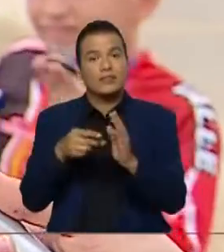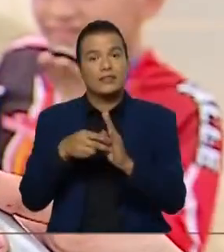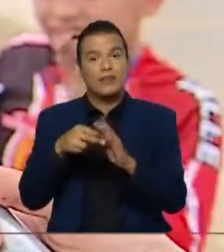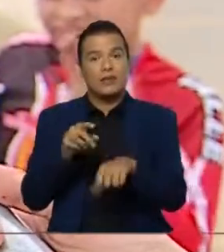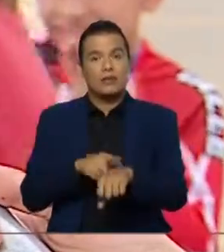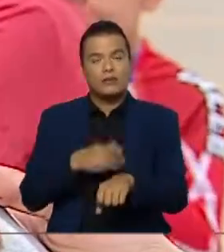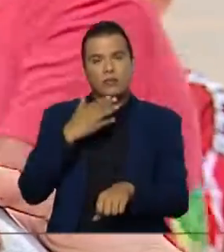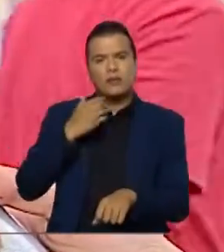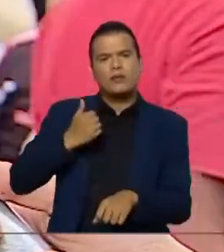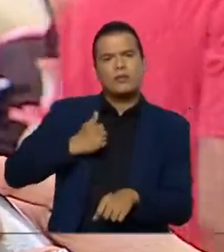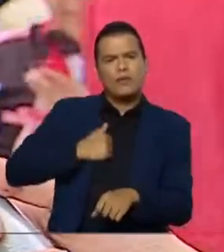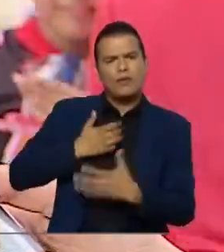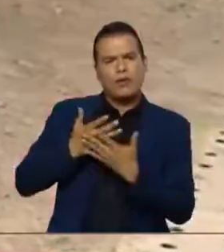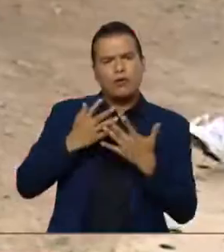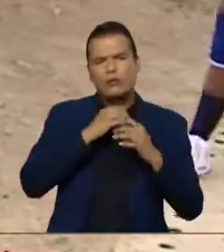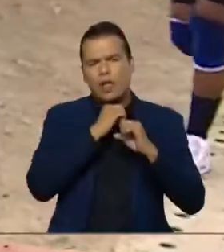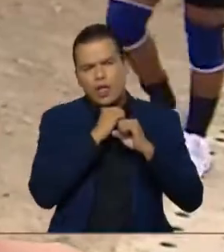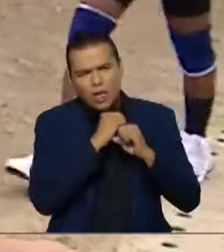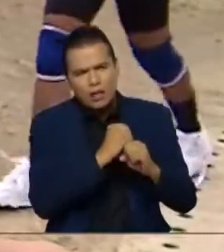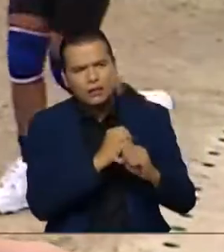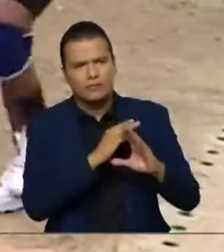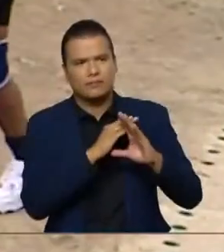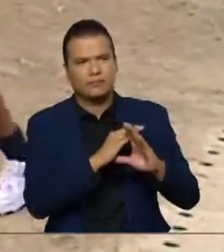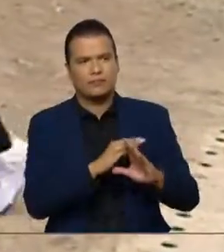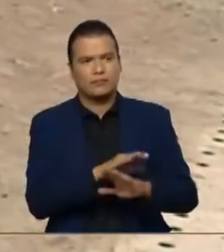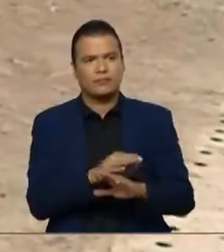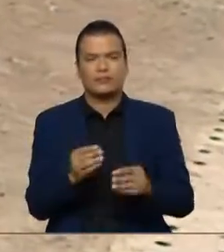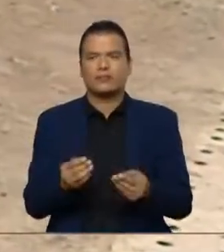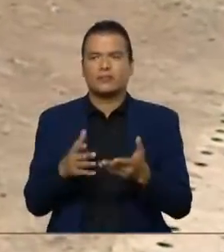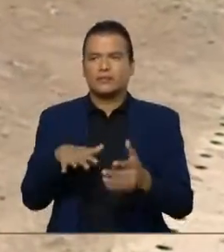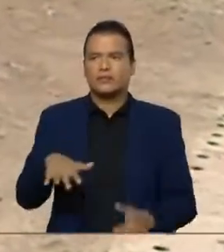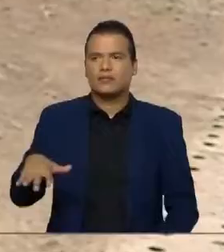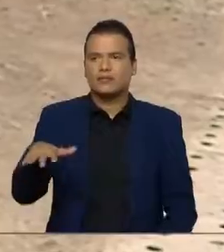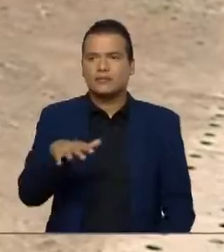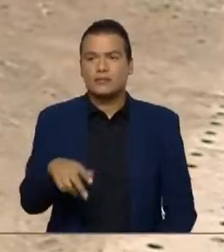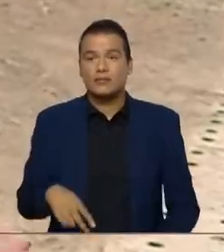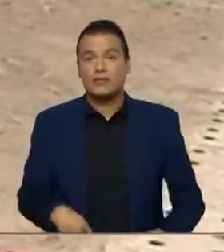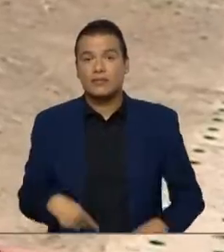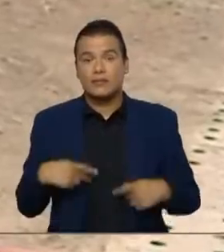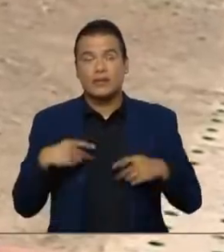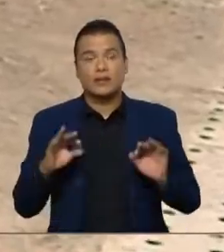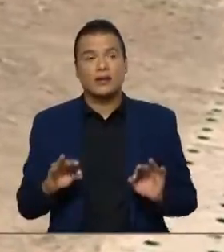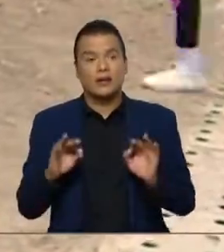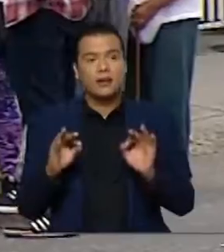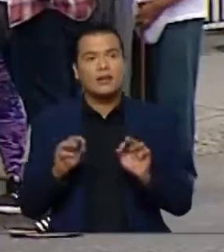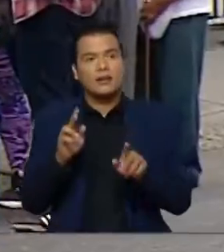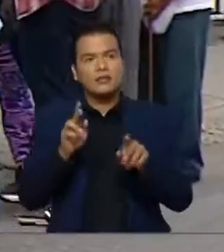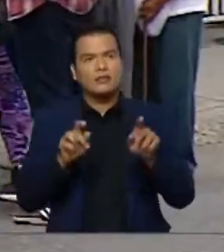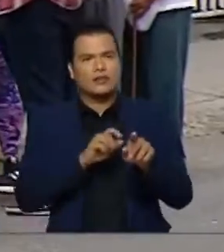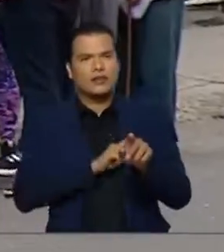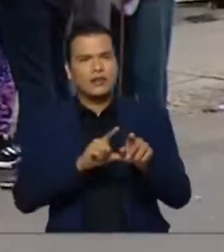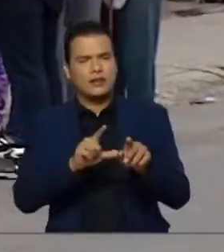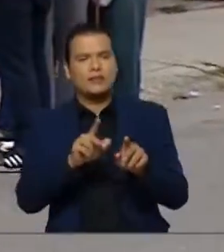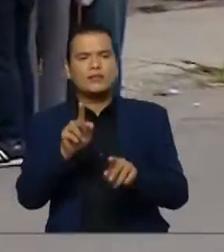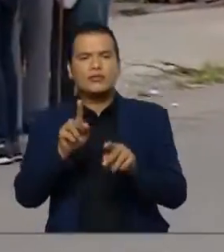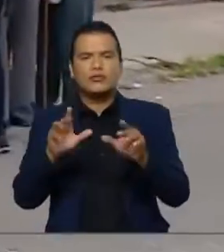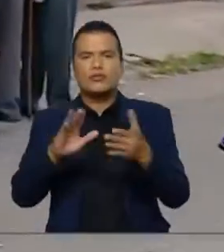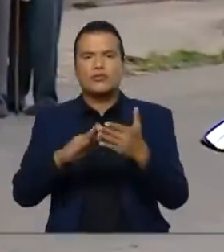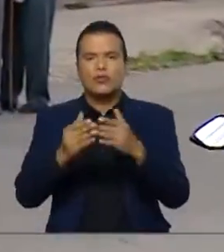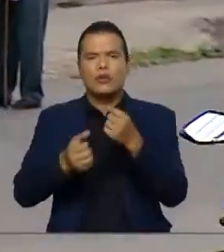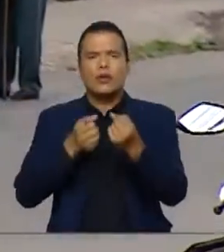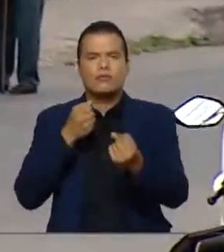y no caigan en malos pasos. Le estamos mejorando un poco la calidad de vida a nuestros líderes, a las personas de nuestra